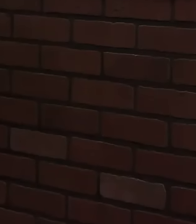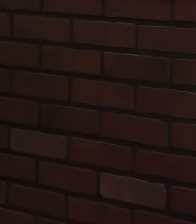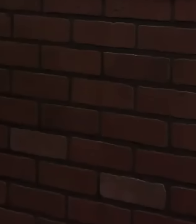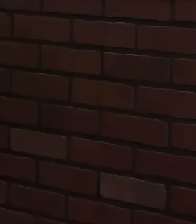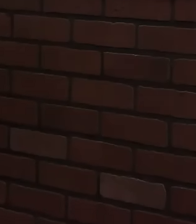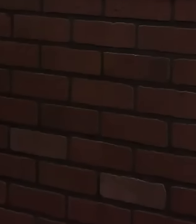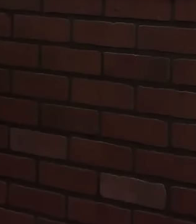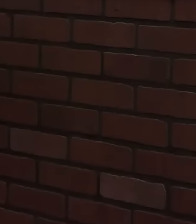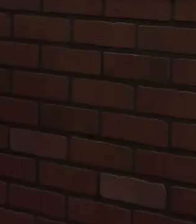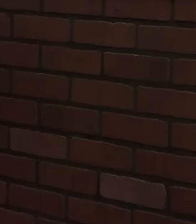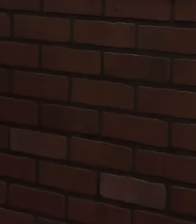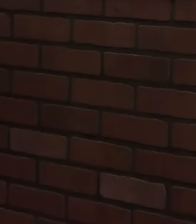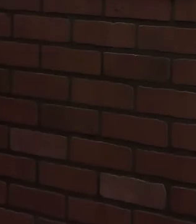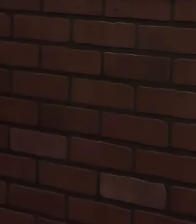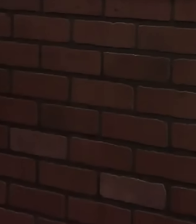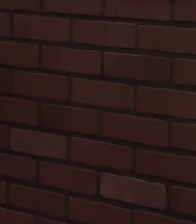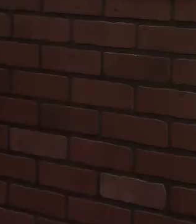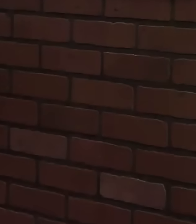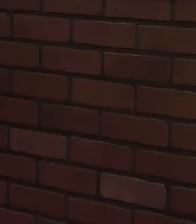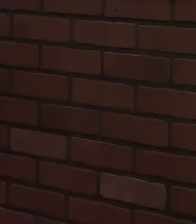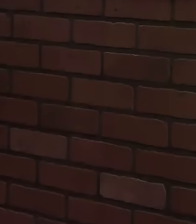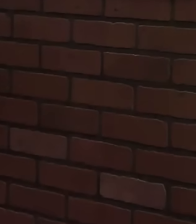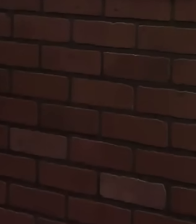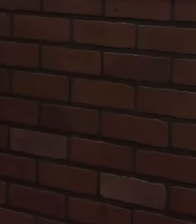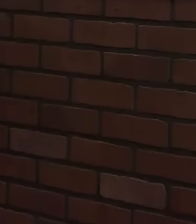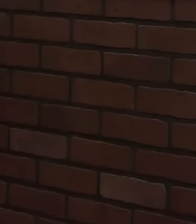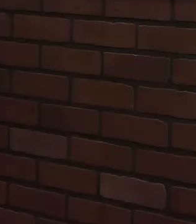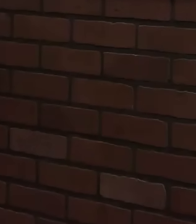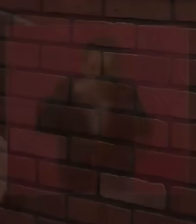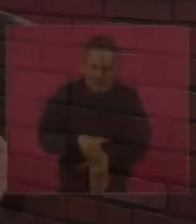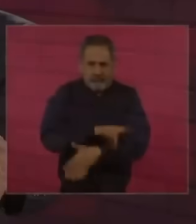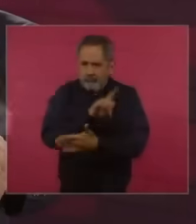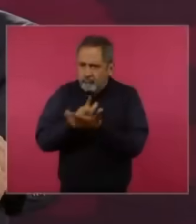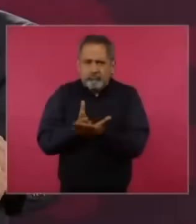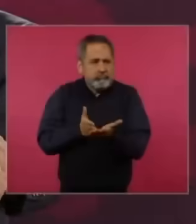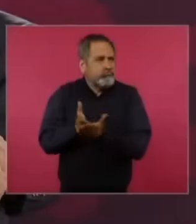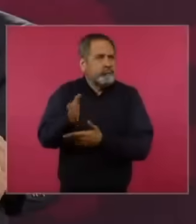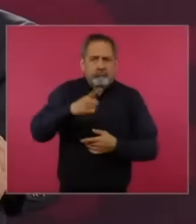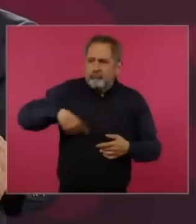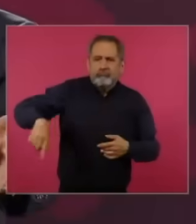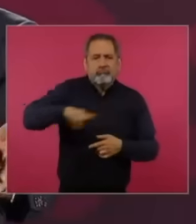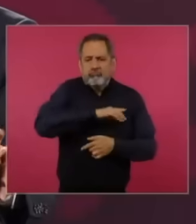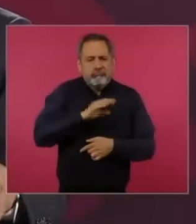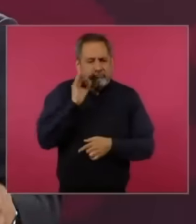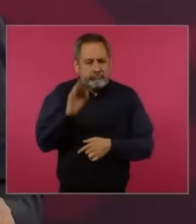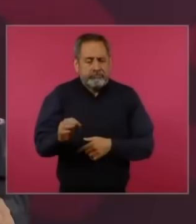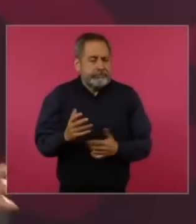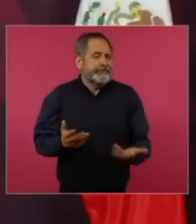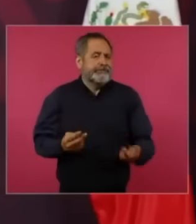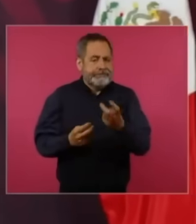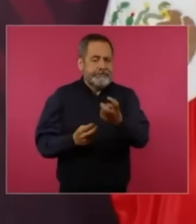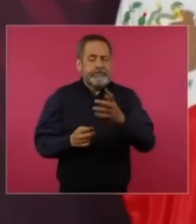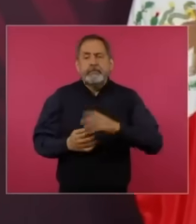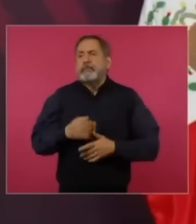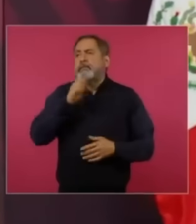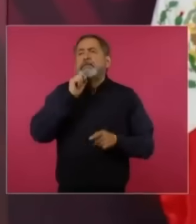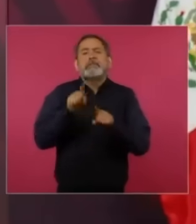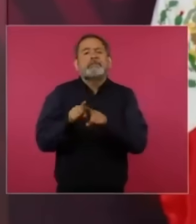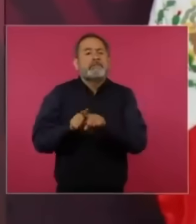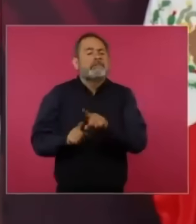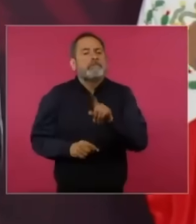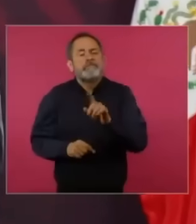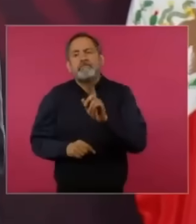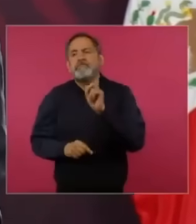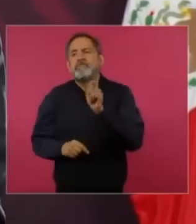imagínense ustedes participen jueces ministros magistrados participen en la reforma